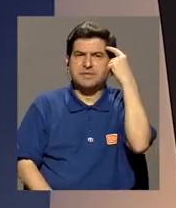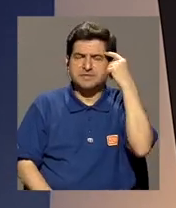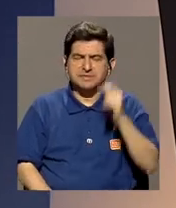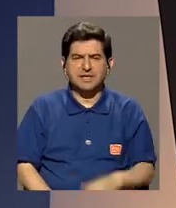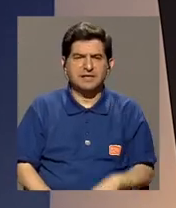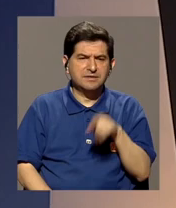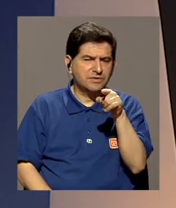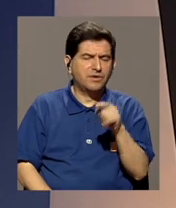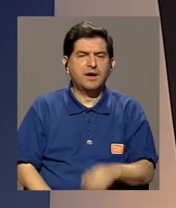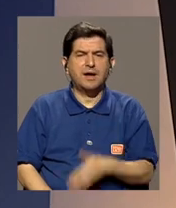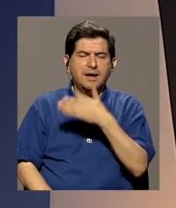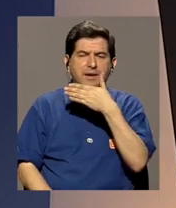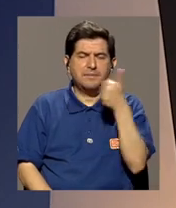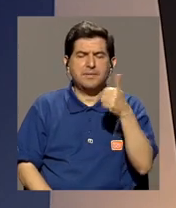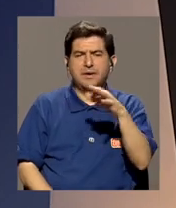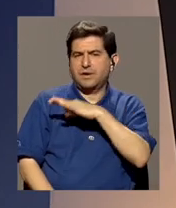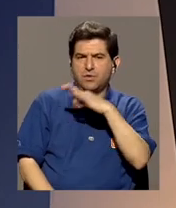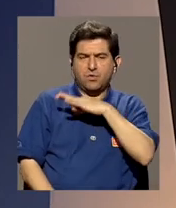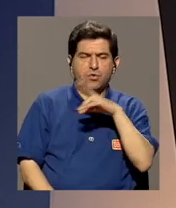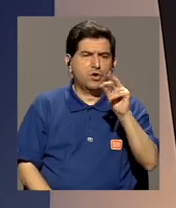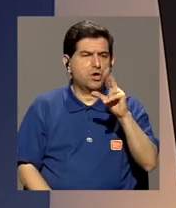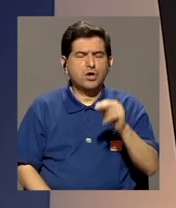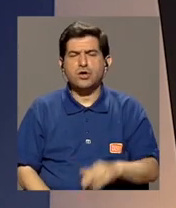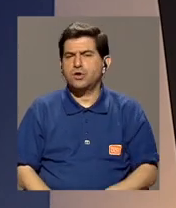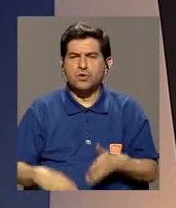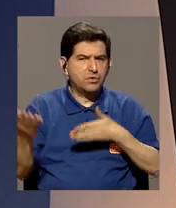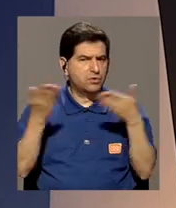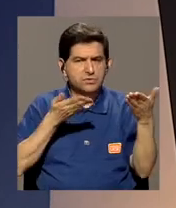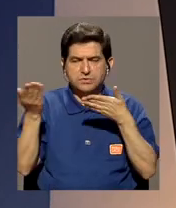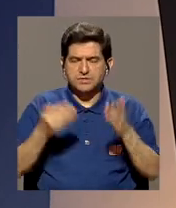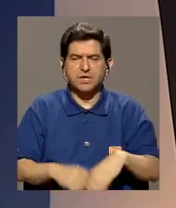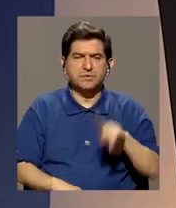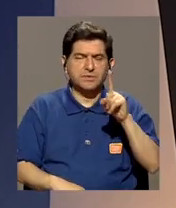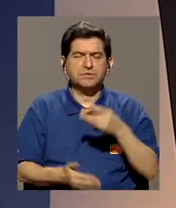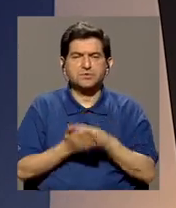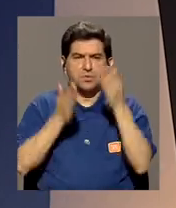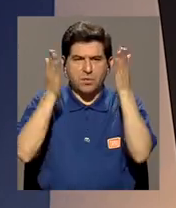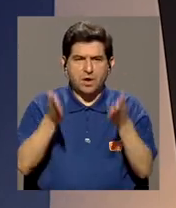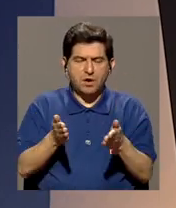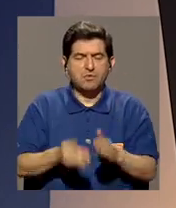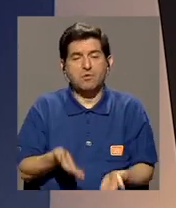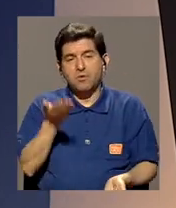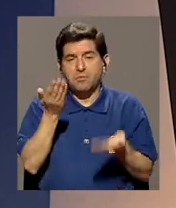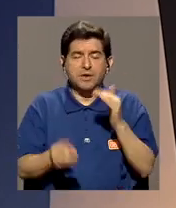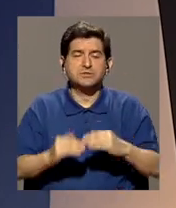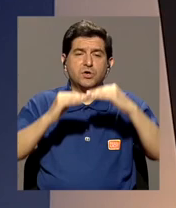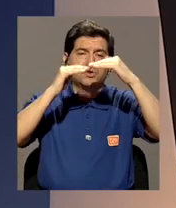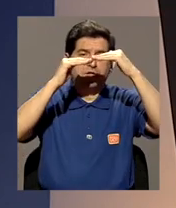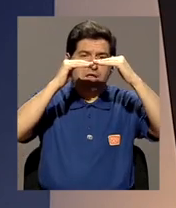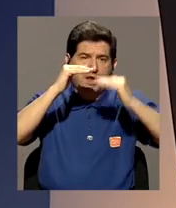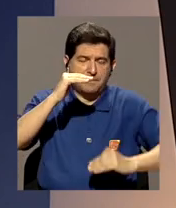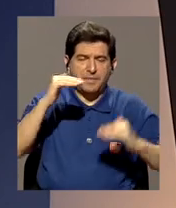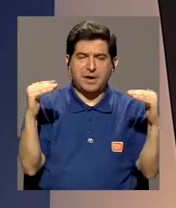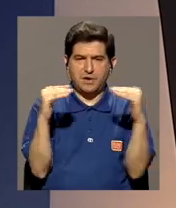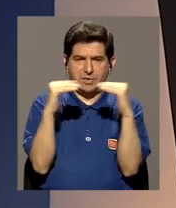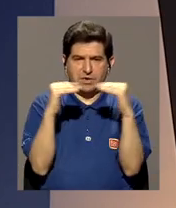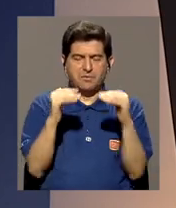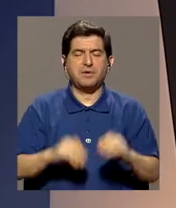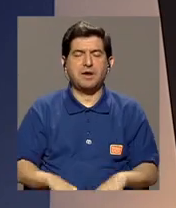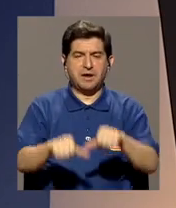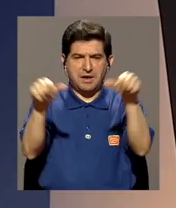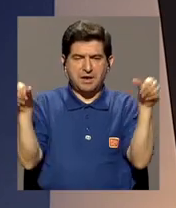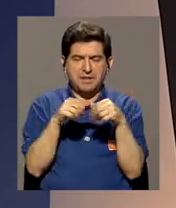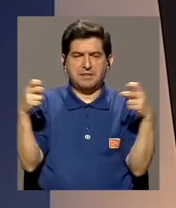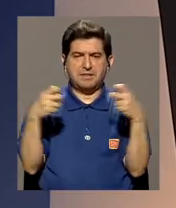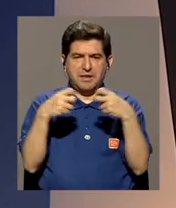la sirve es más rentable que servir aún a un consumidor digámoslo así en baja tensión por ejemplo en el sector eléctrico